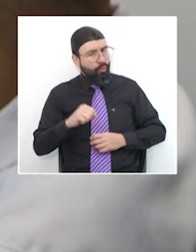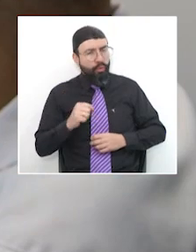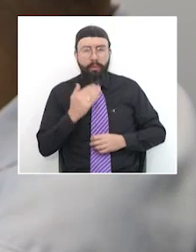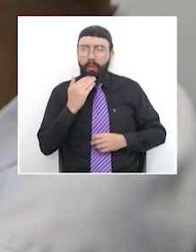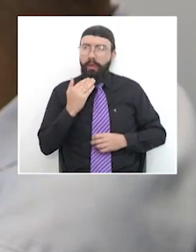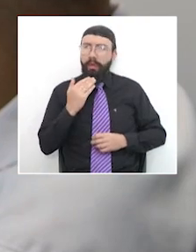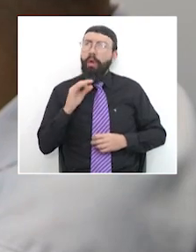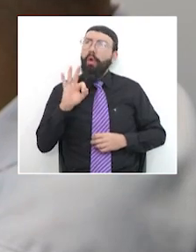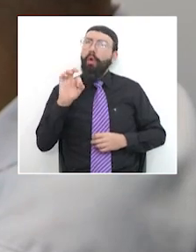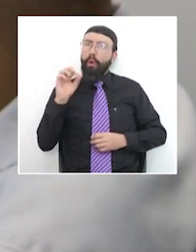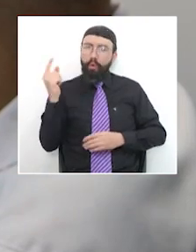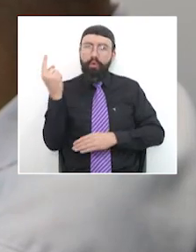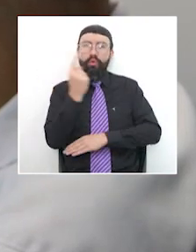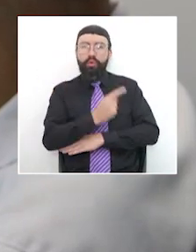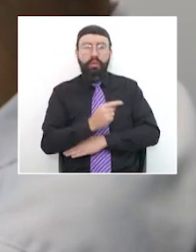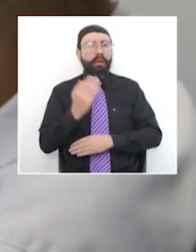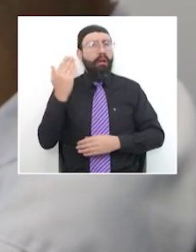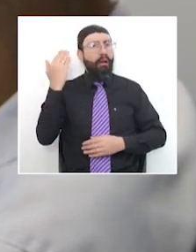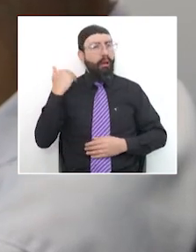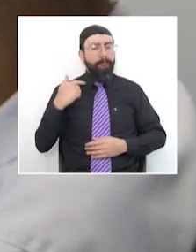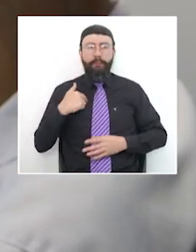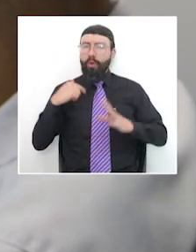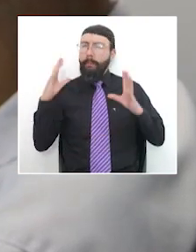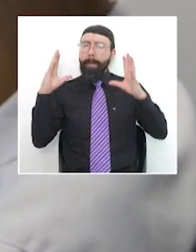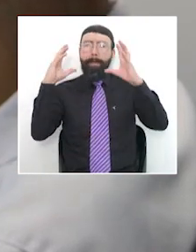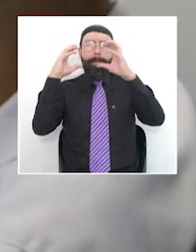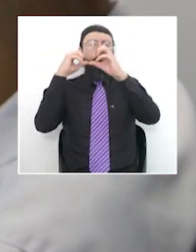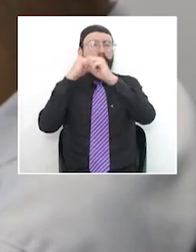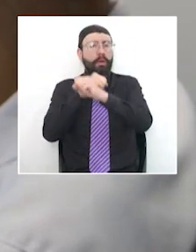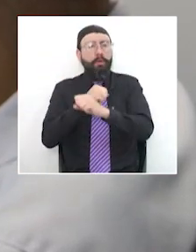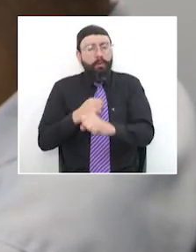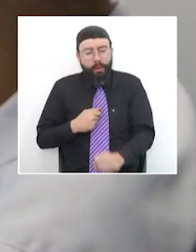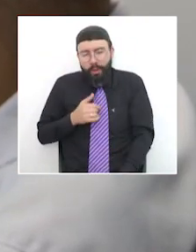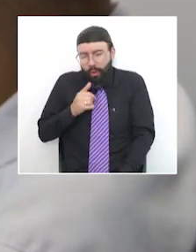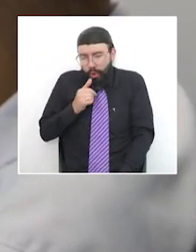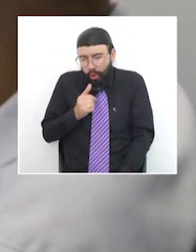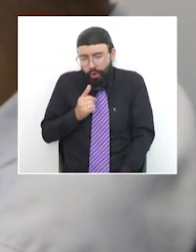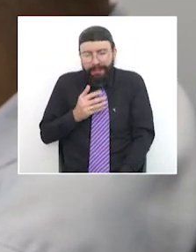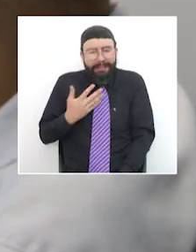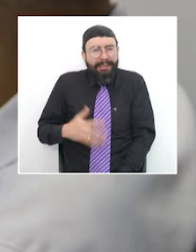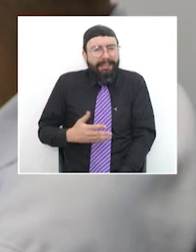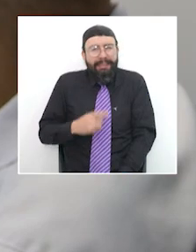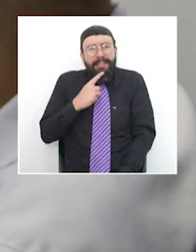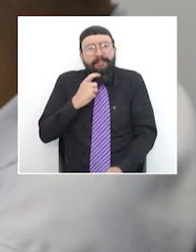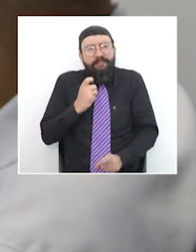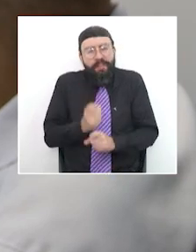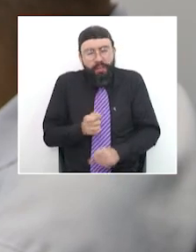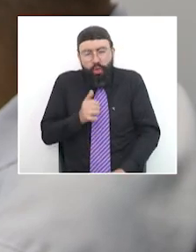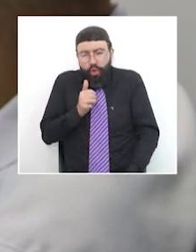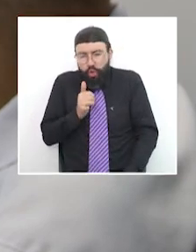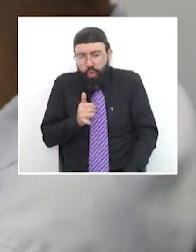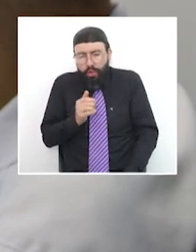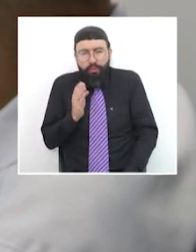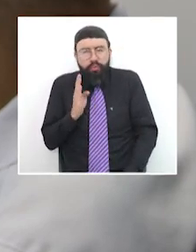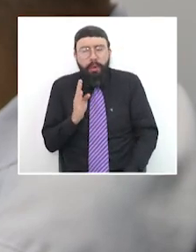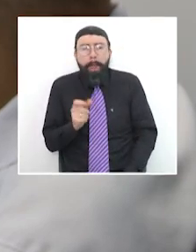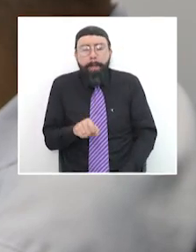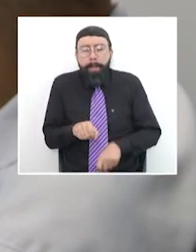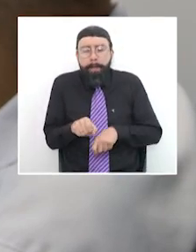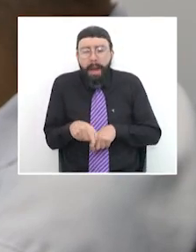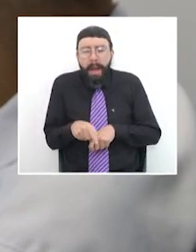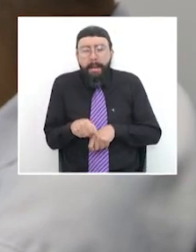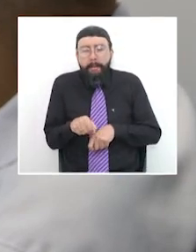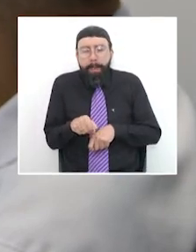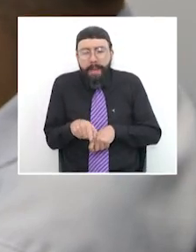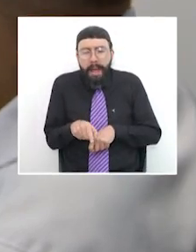unos 8 días. Por la noche, a la madrugada, sí tuve siempre bastante dificultad, porque iba a orinar como gotica y oriné como